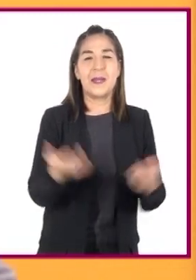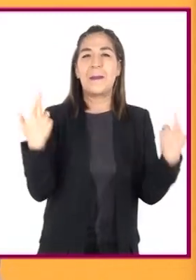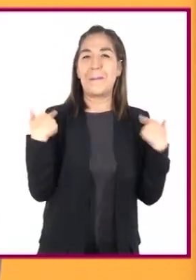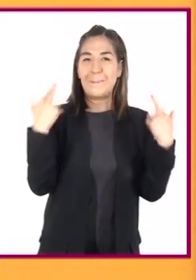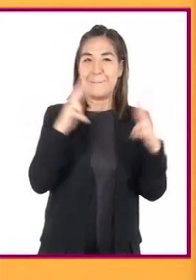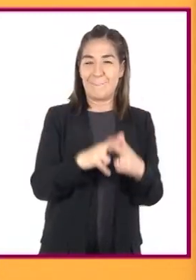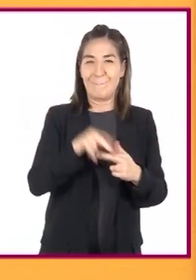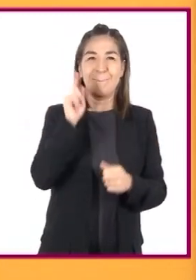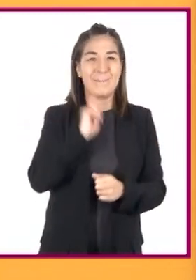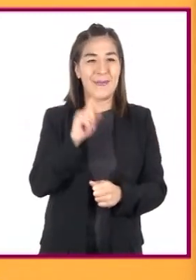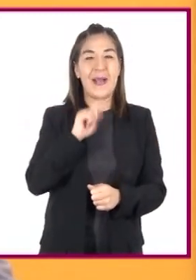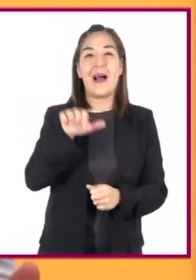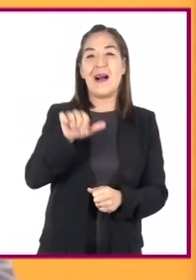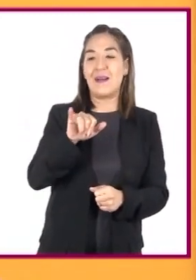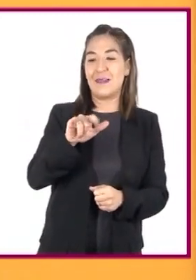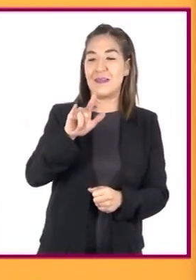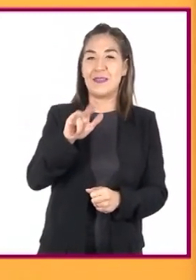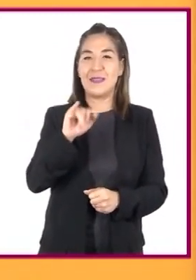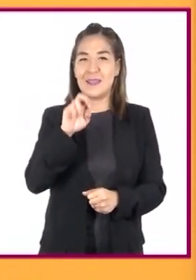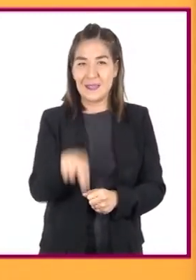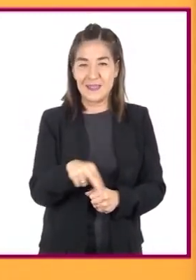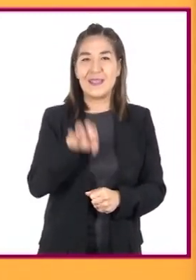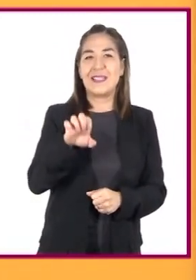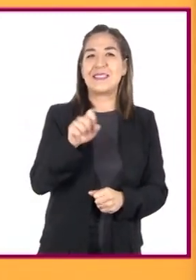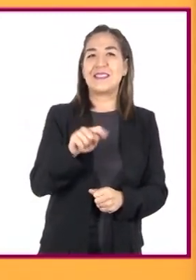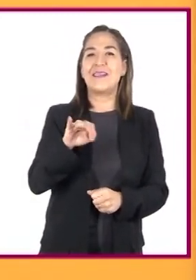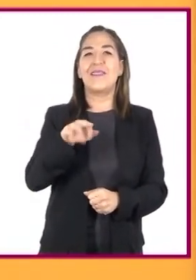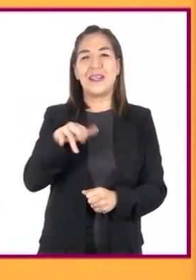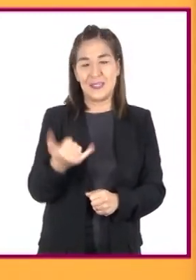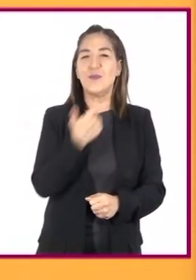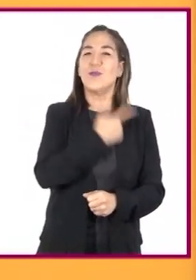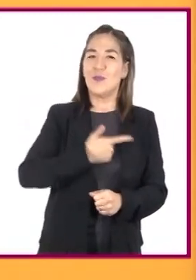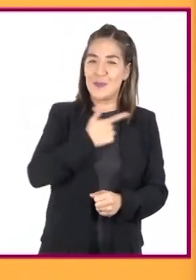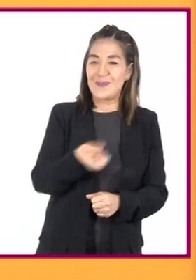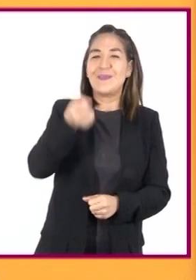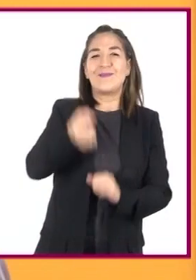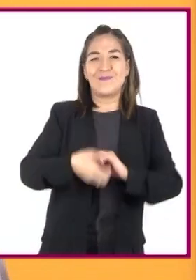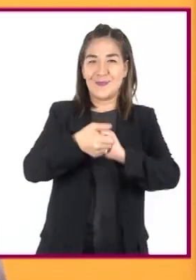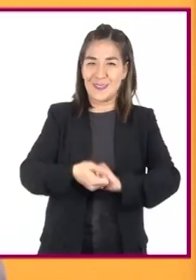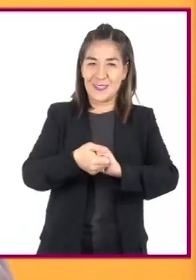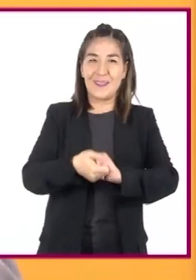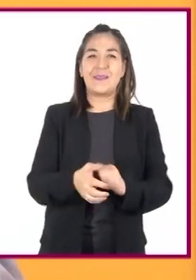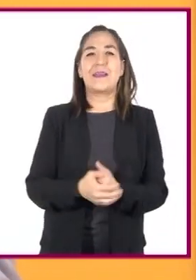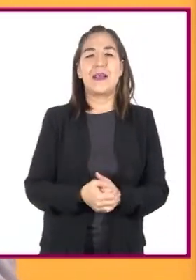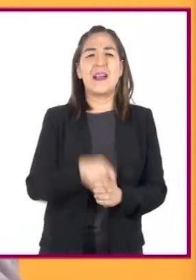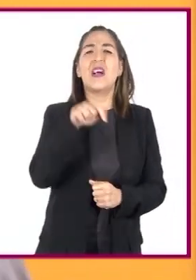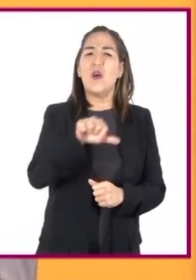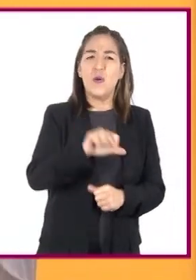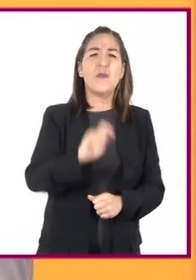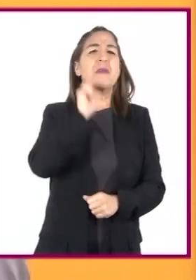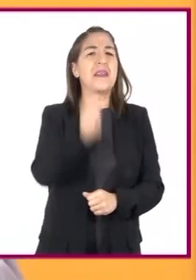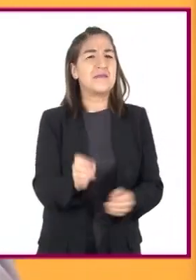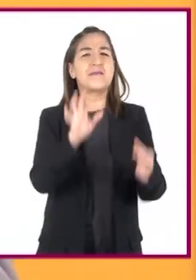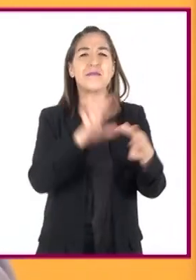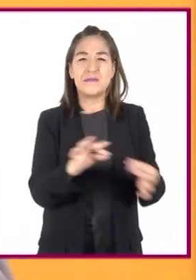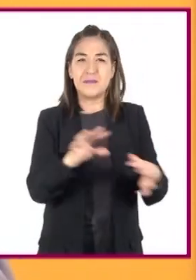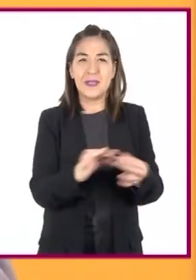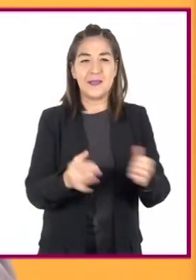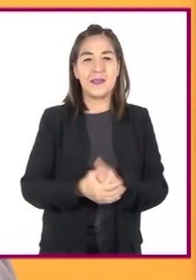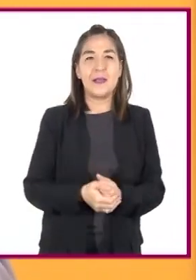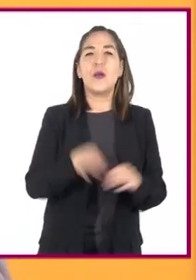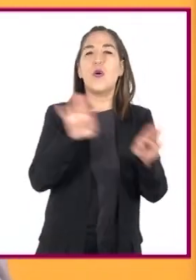Maestra Ailín Stephanie, igual a nosotros nos da gusto saludarle. La intención es que nos